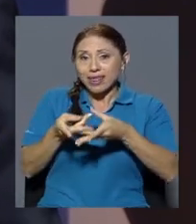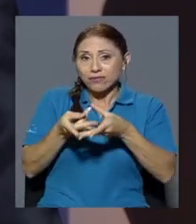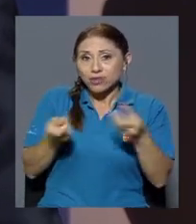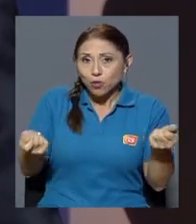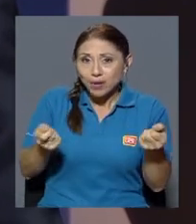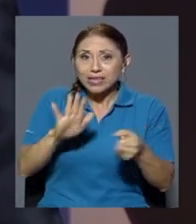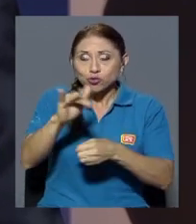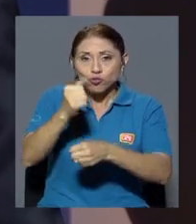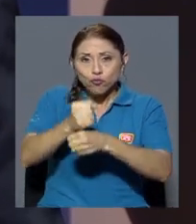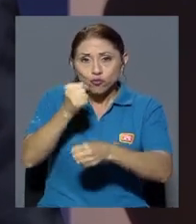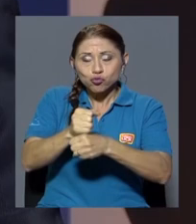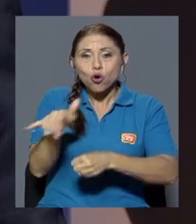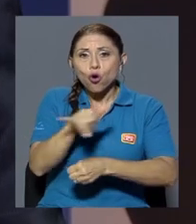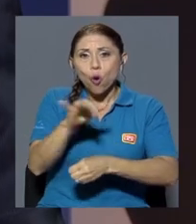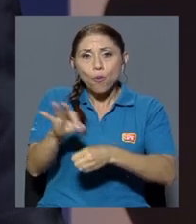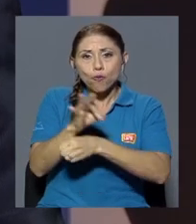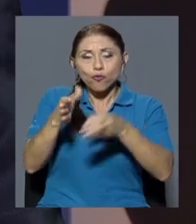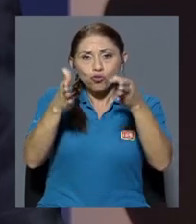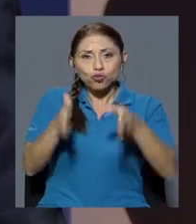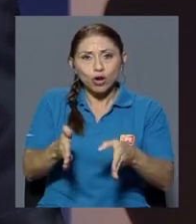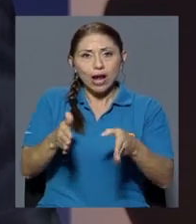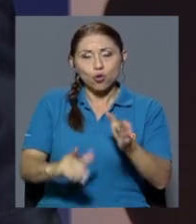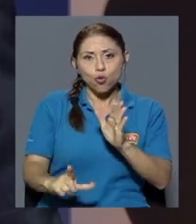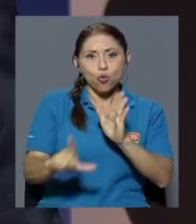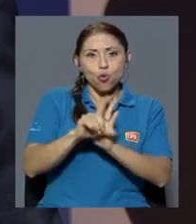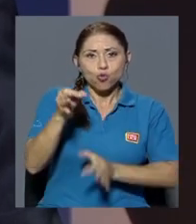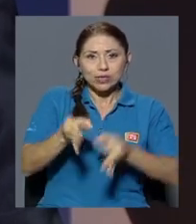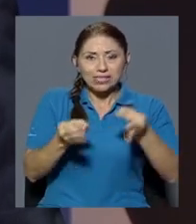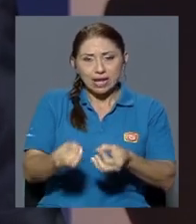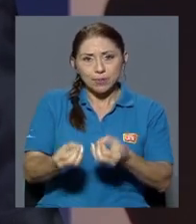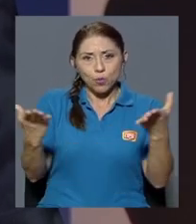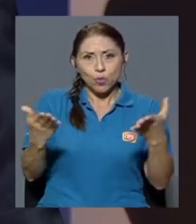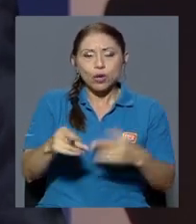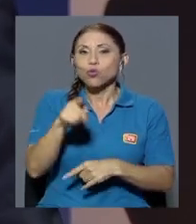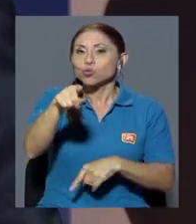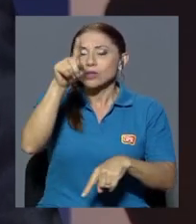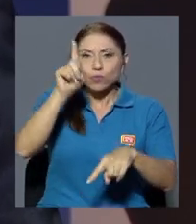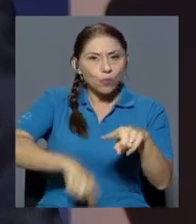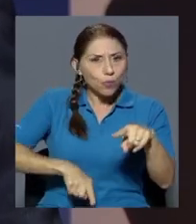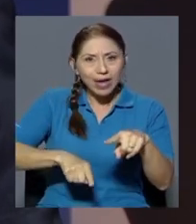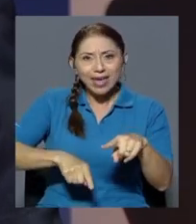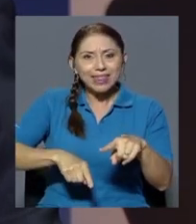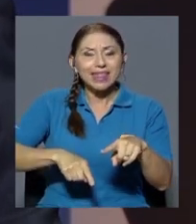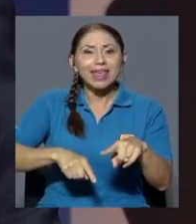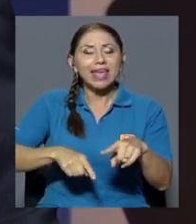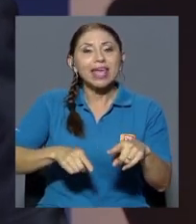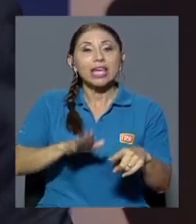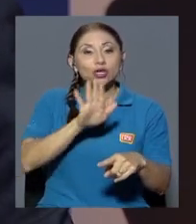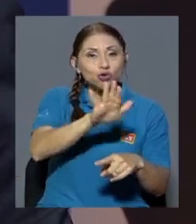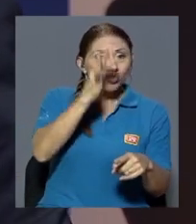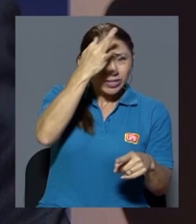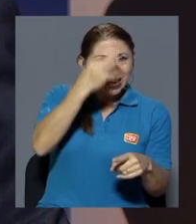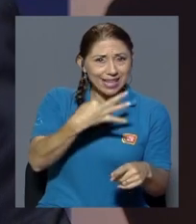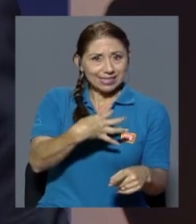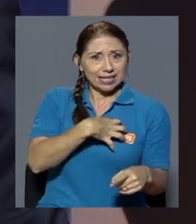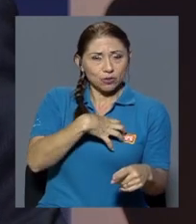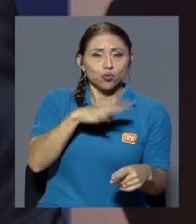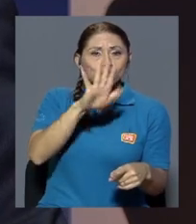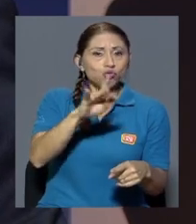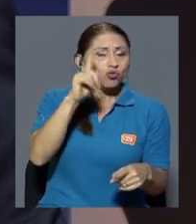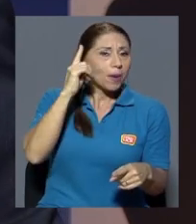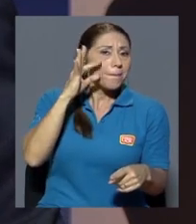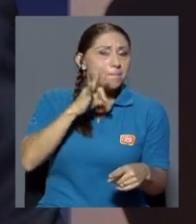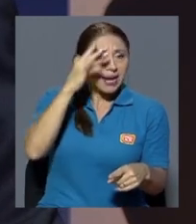función como funcionario judicial funcionario público usted no puede anteponer sus creencias y sus